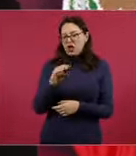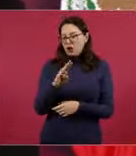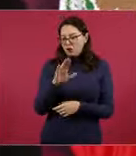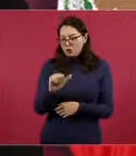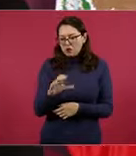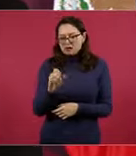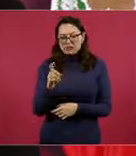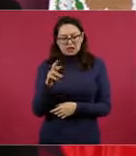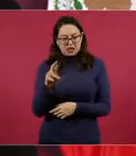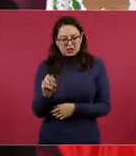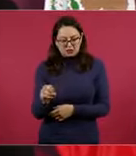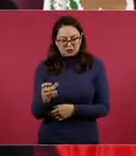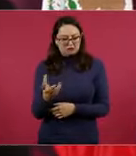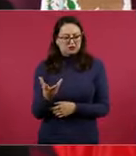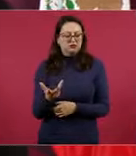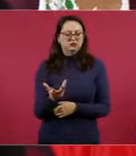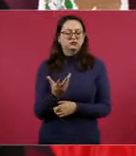tengo